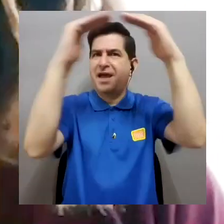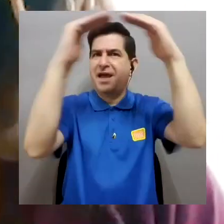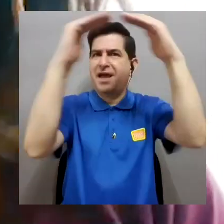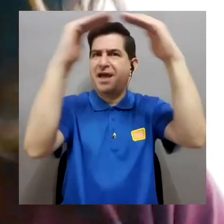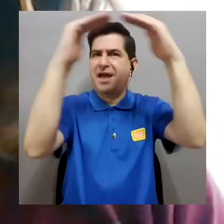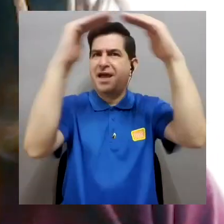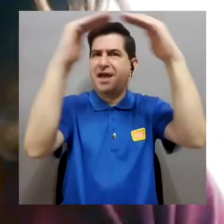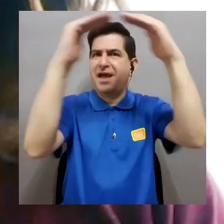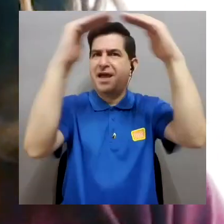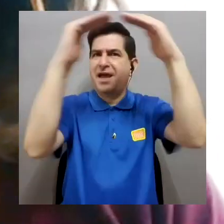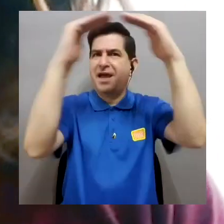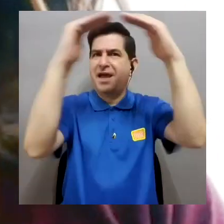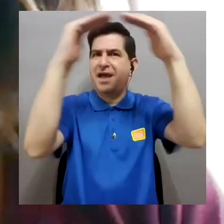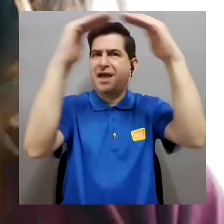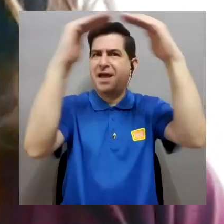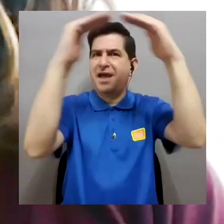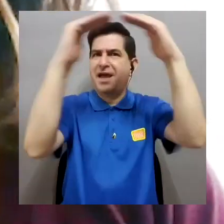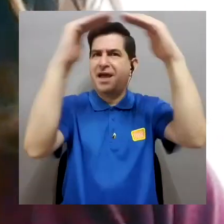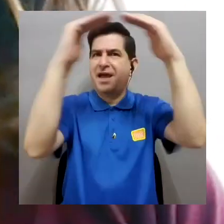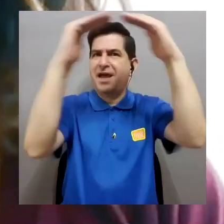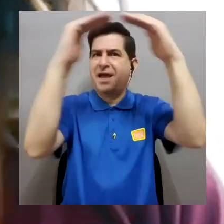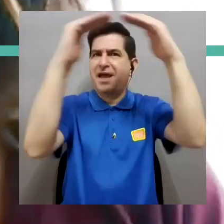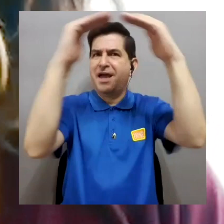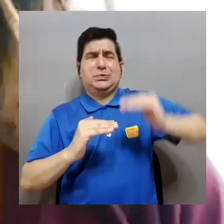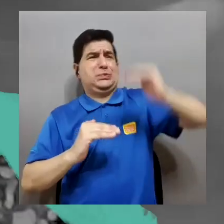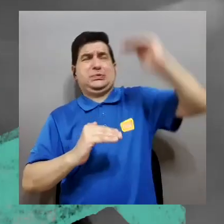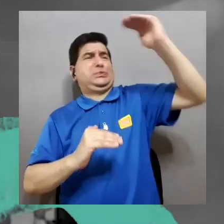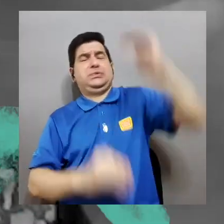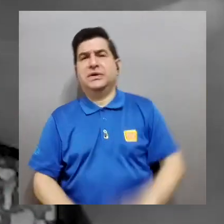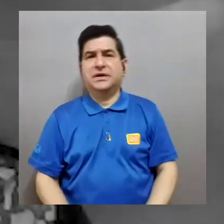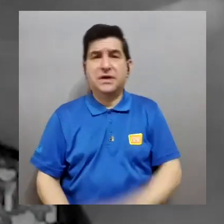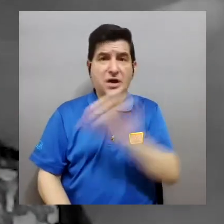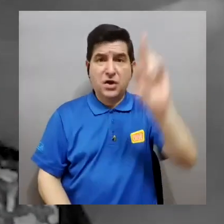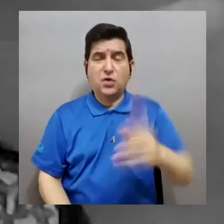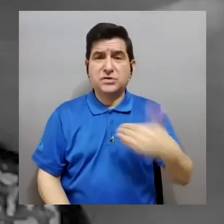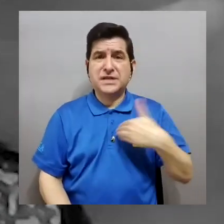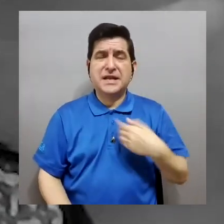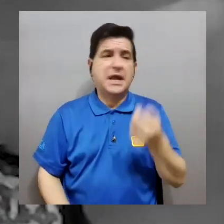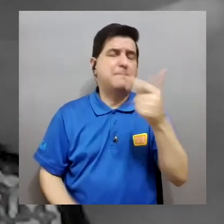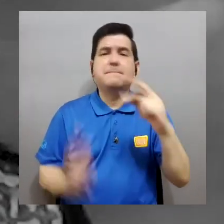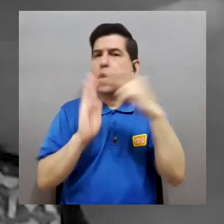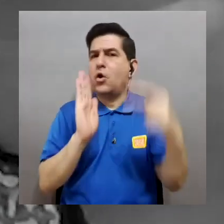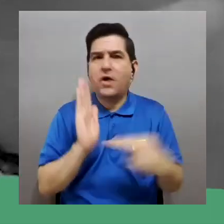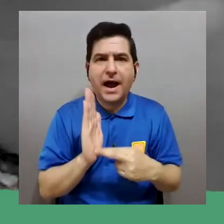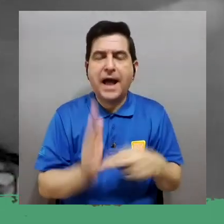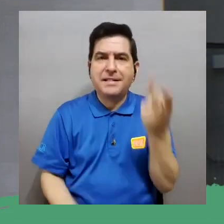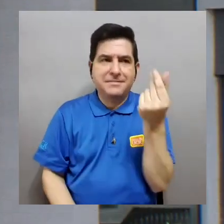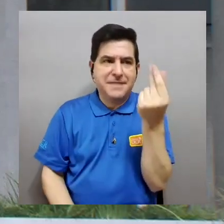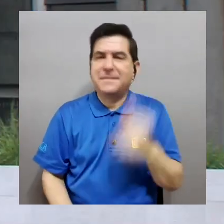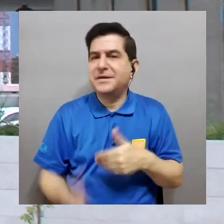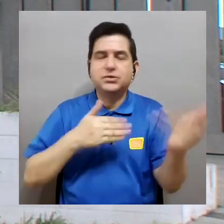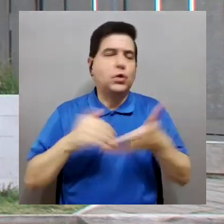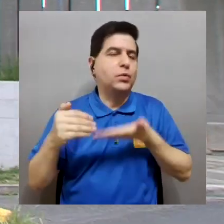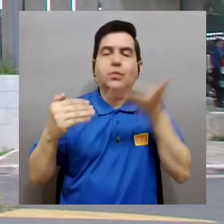calidad, ¿verdad? Pero los precios sí están elevados. Realmente Costa Rica tiene poca regulación en precios